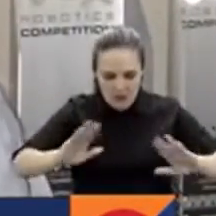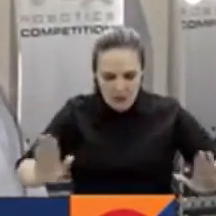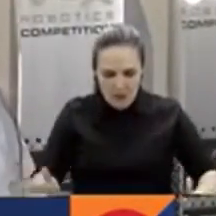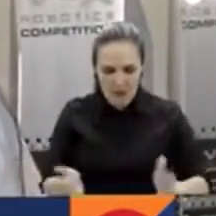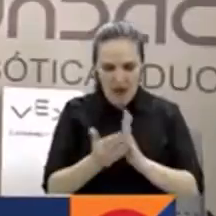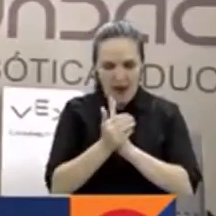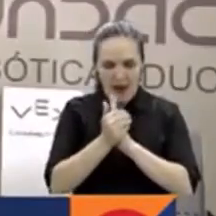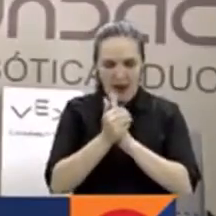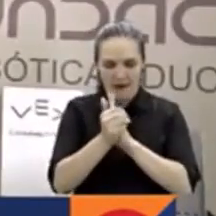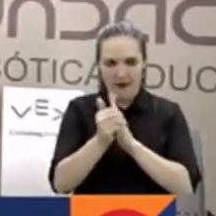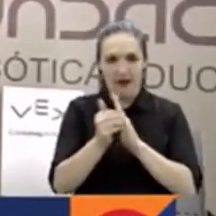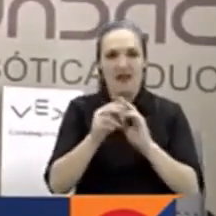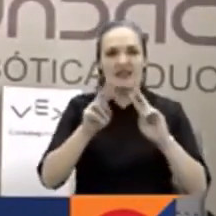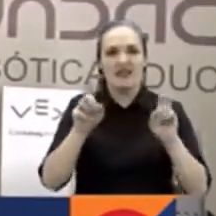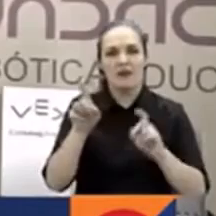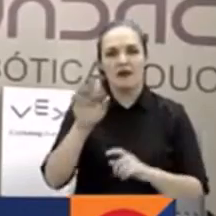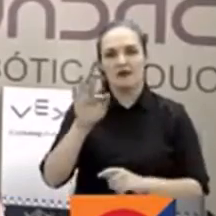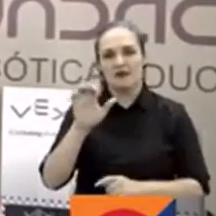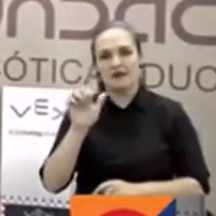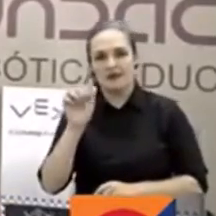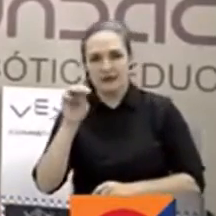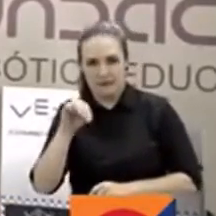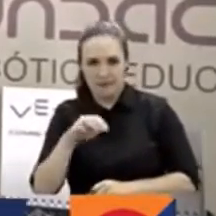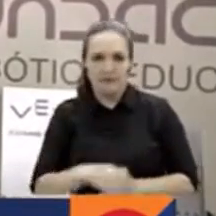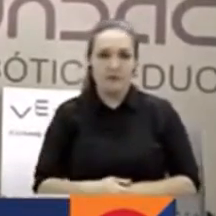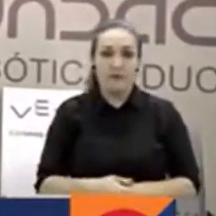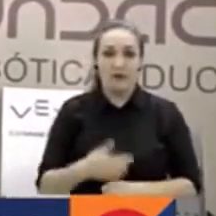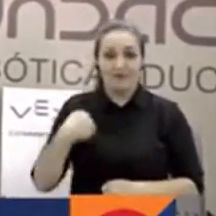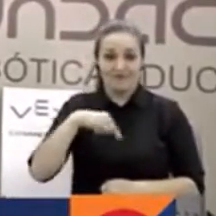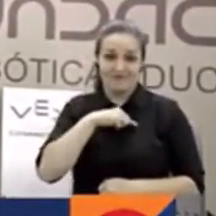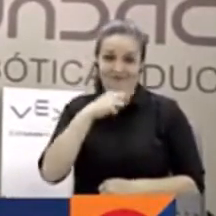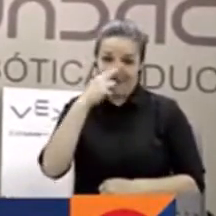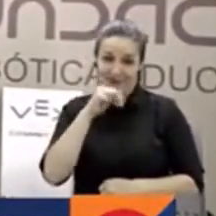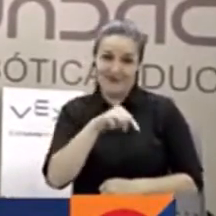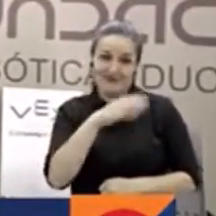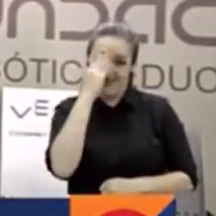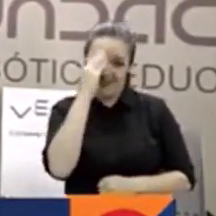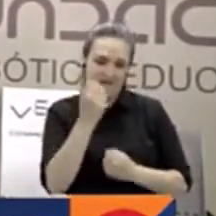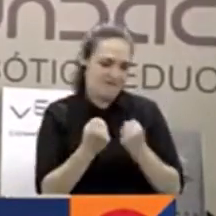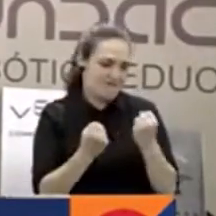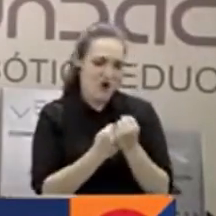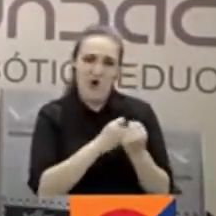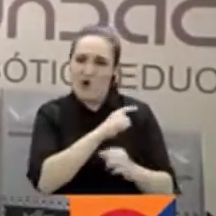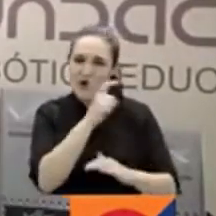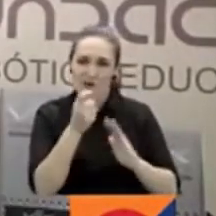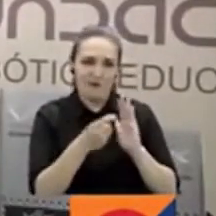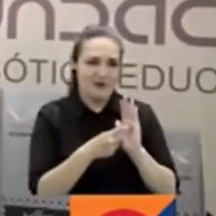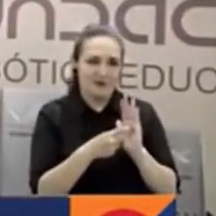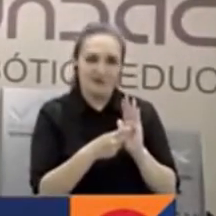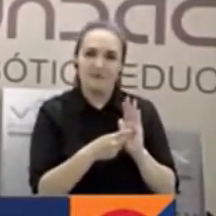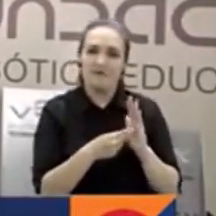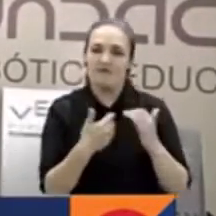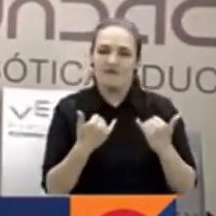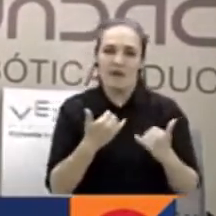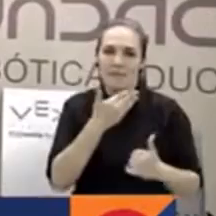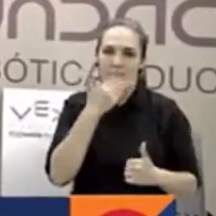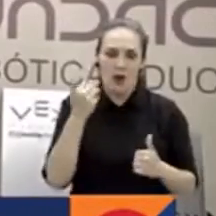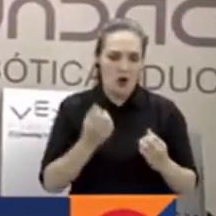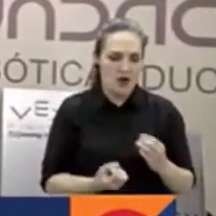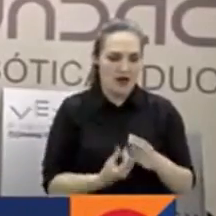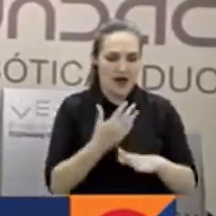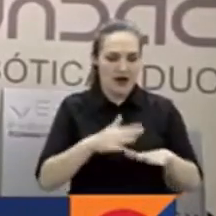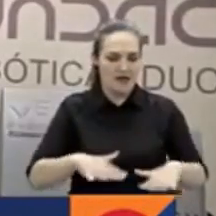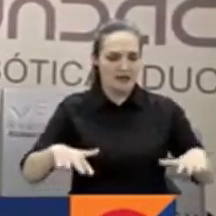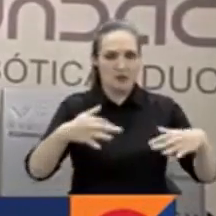sus habilidades STEAM. Uno por los hijos está dispuesto a hacer muchas cosas, tal vez todo en la vida. Y qué mejor que crear un espacio